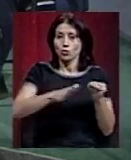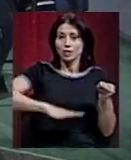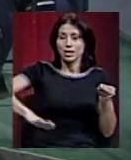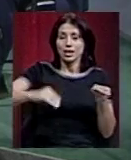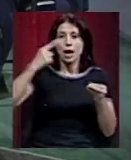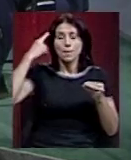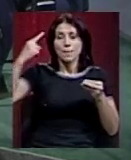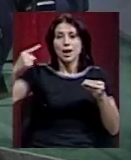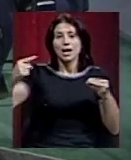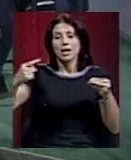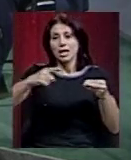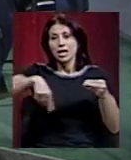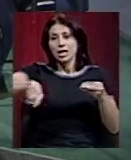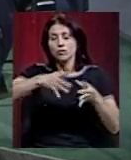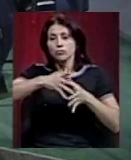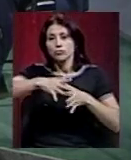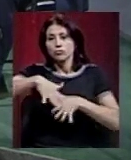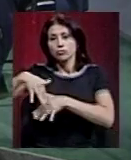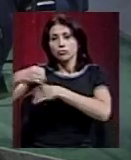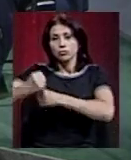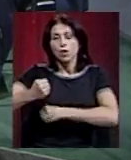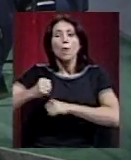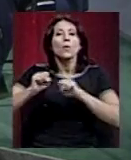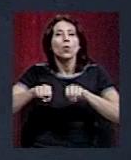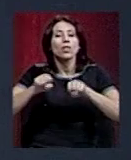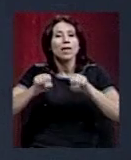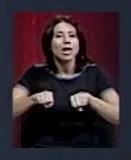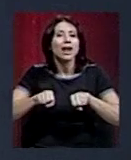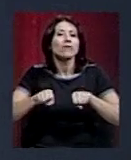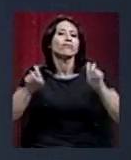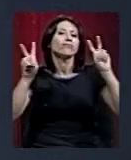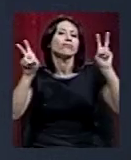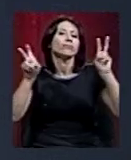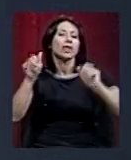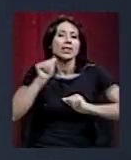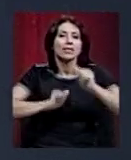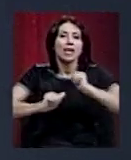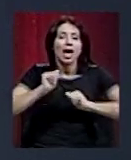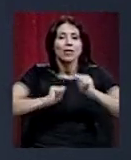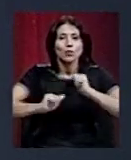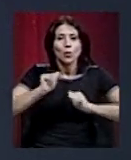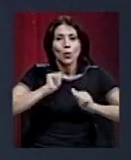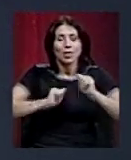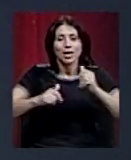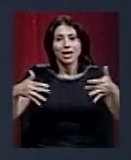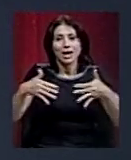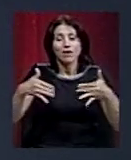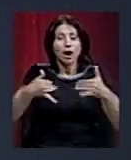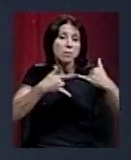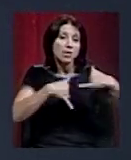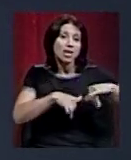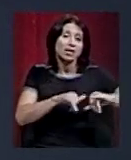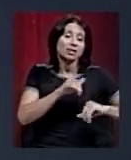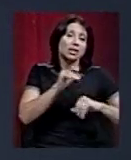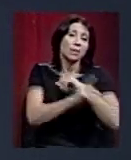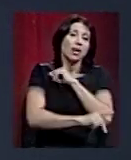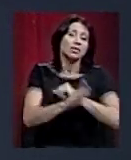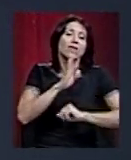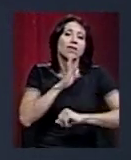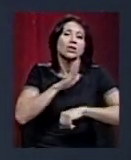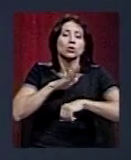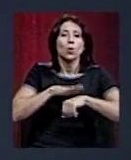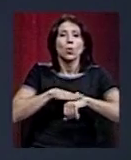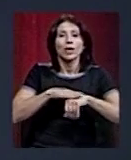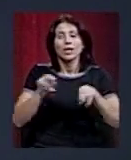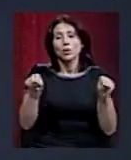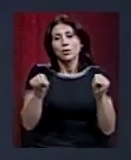contrainsurgentes plantearan o fueran parte de ese teatro de guerra mientras el país hablaba de neutralidad activa